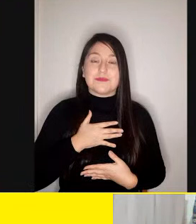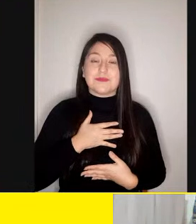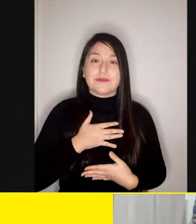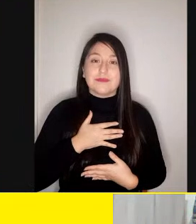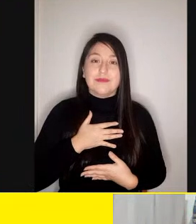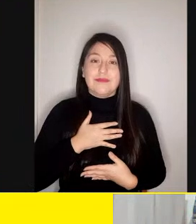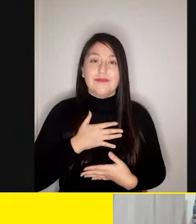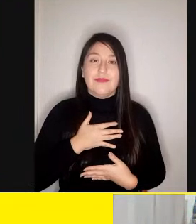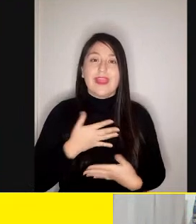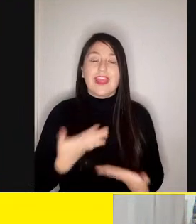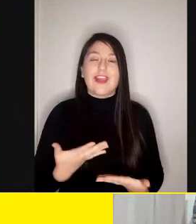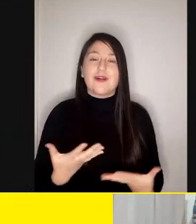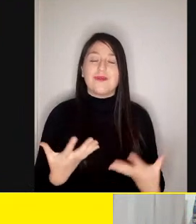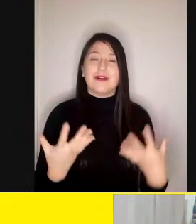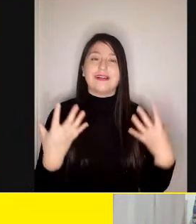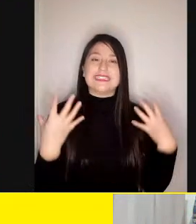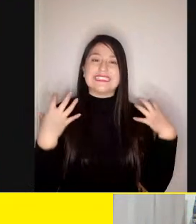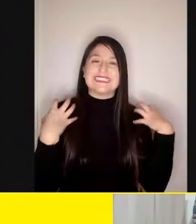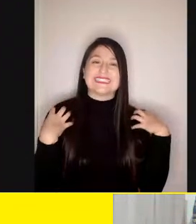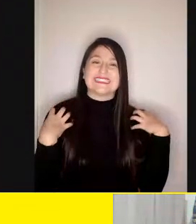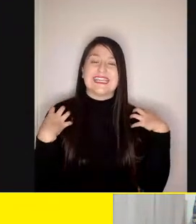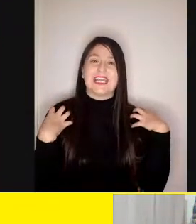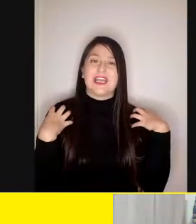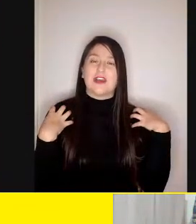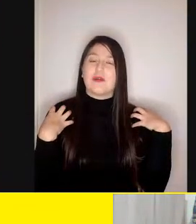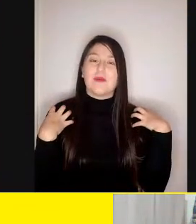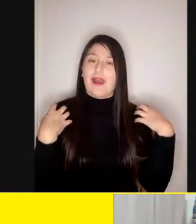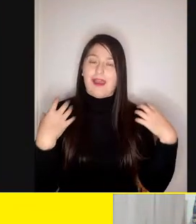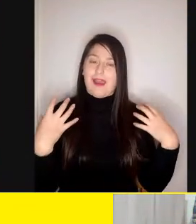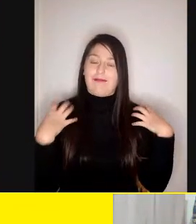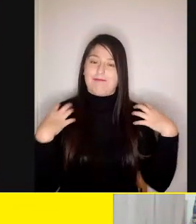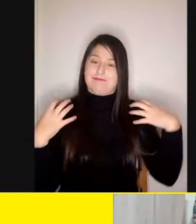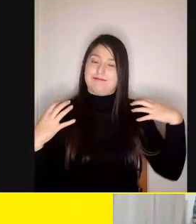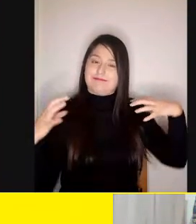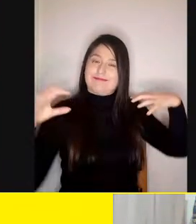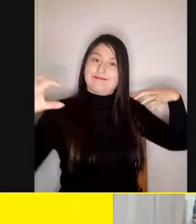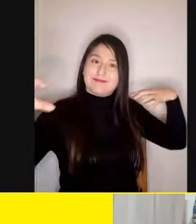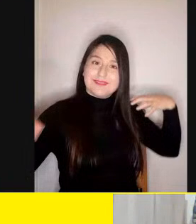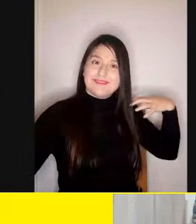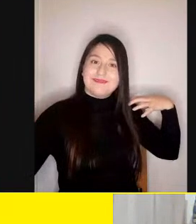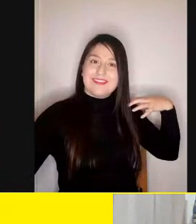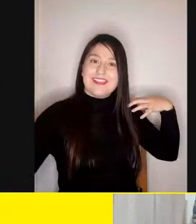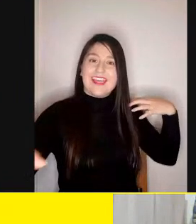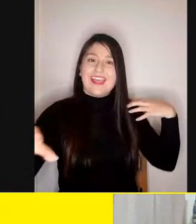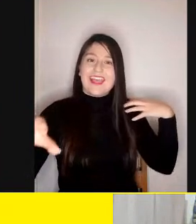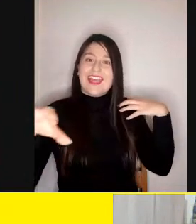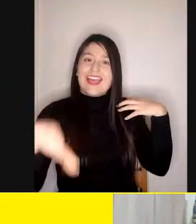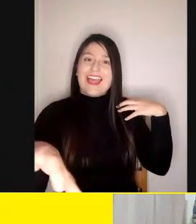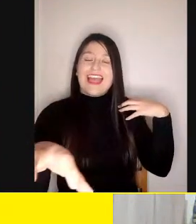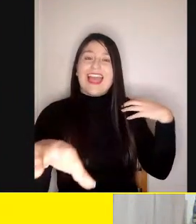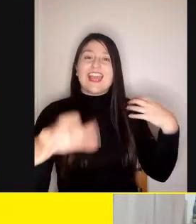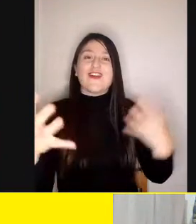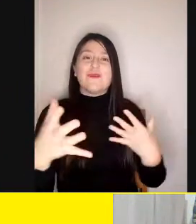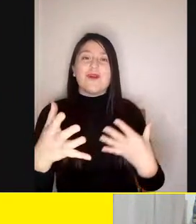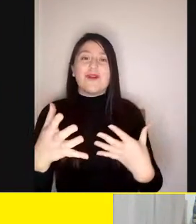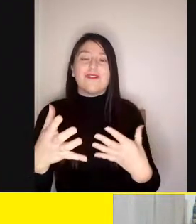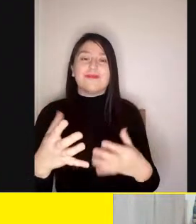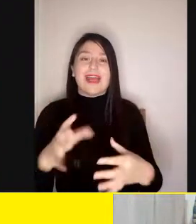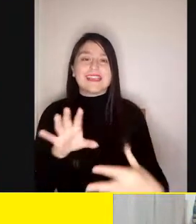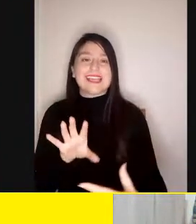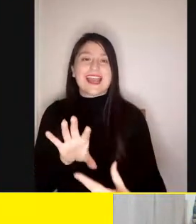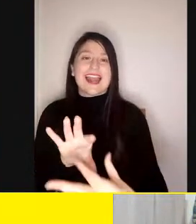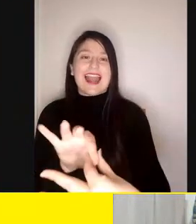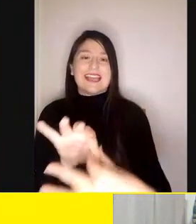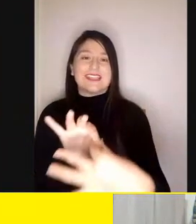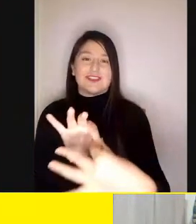dividir el peso de la otra persona contigo y crear lazos, acciones a partir de ahí. Sí. ¿Qué pasa